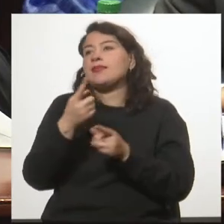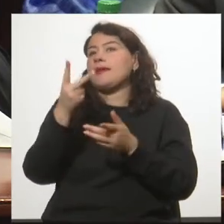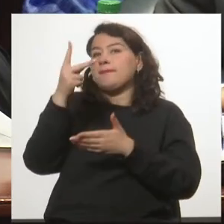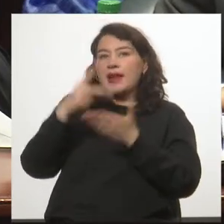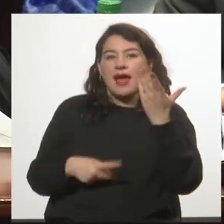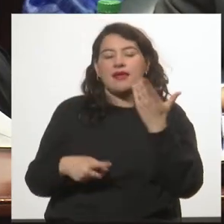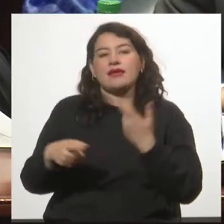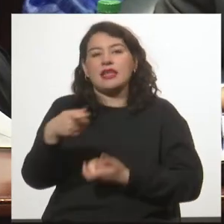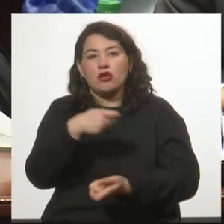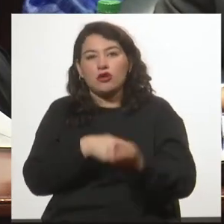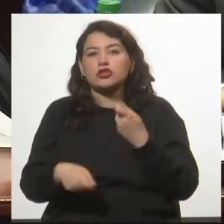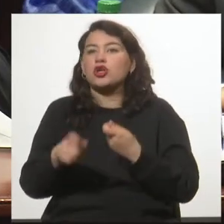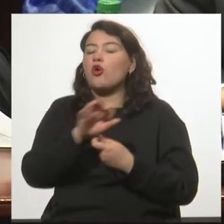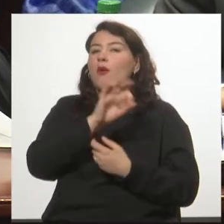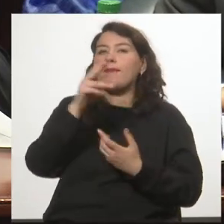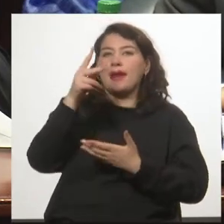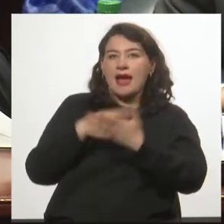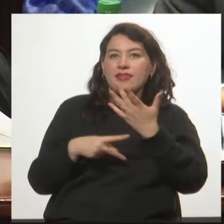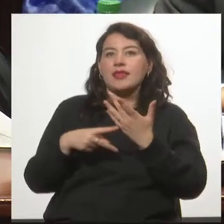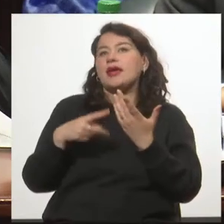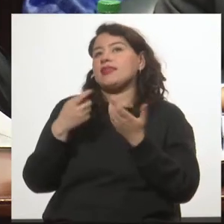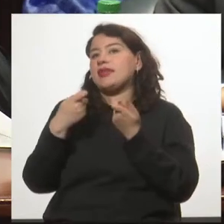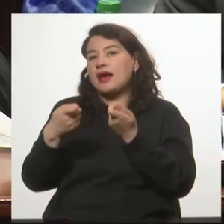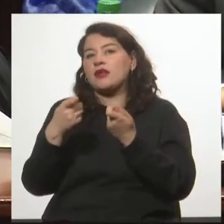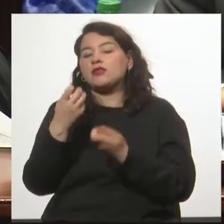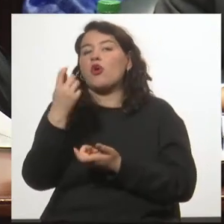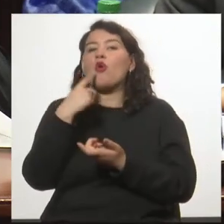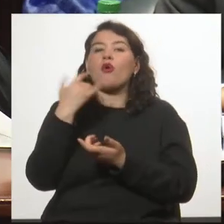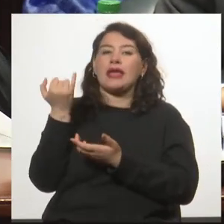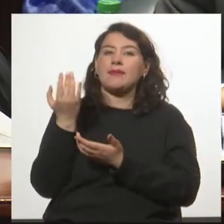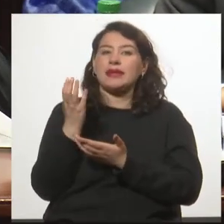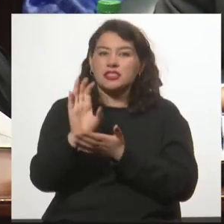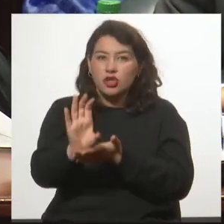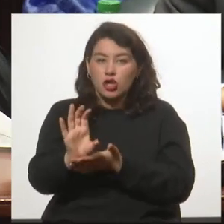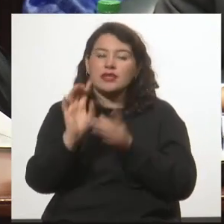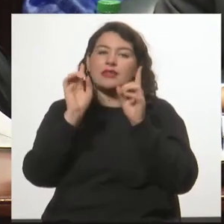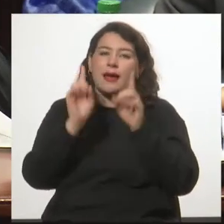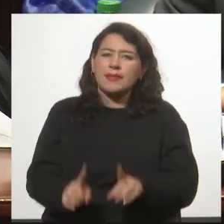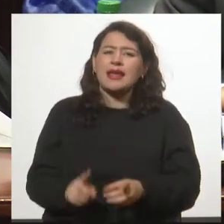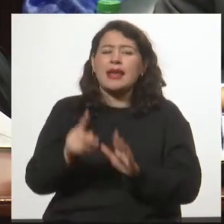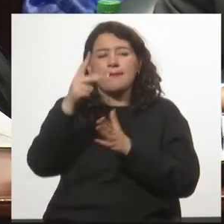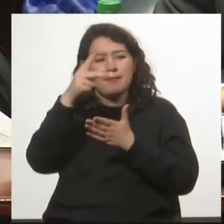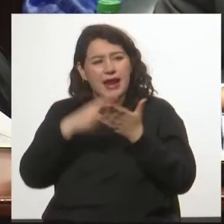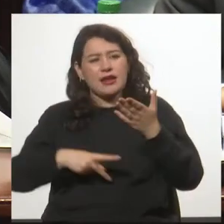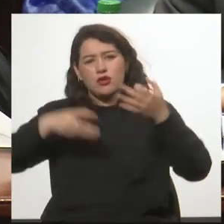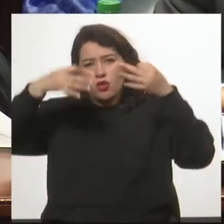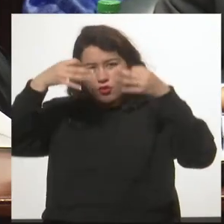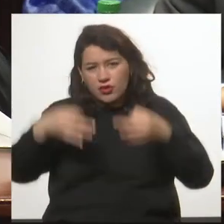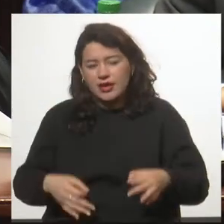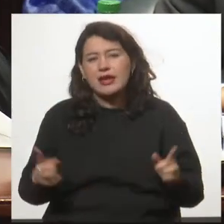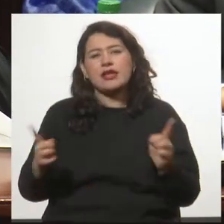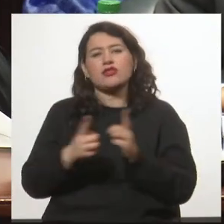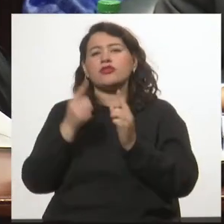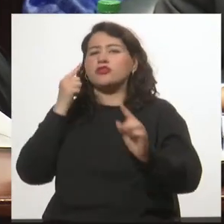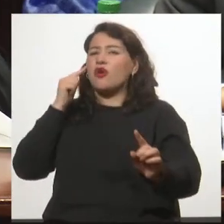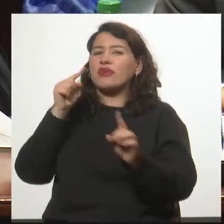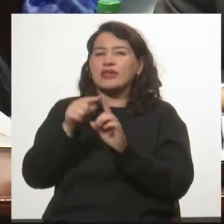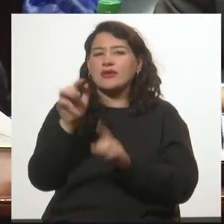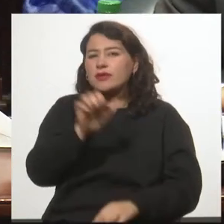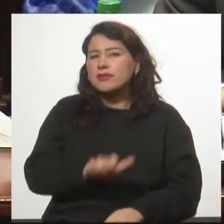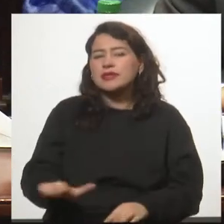negocios planes de gastos inversiones en planes concretos y objetivos empresariales